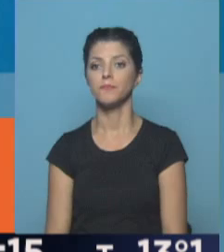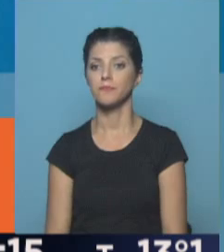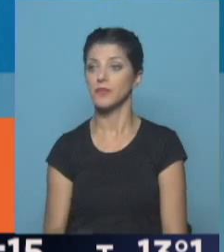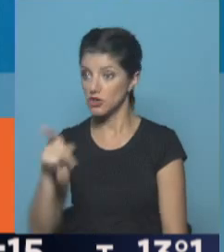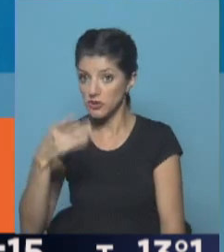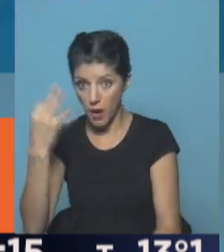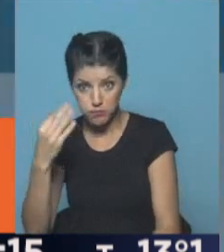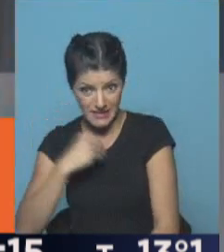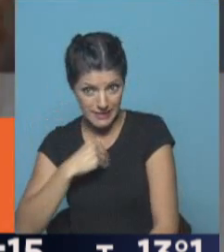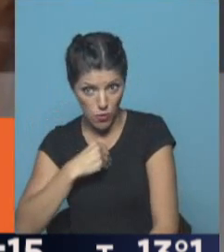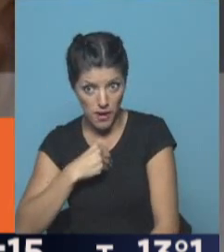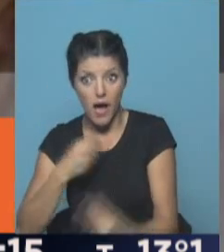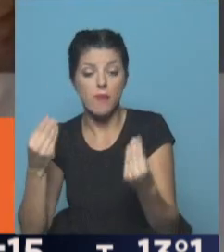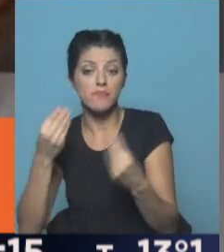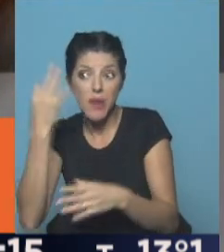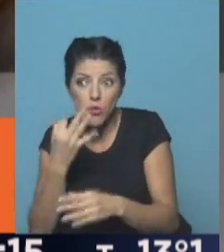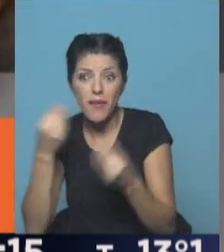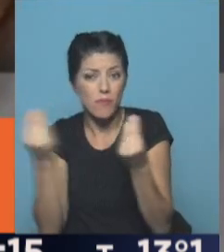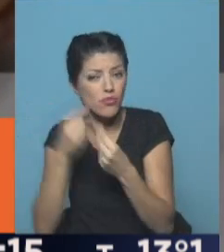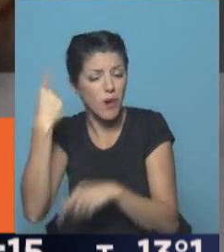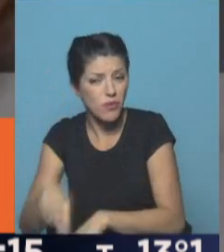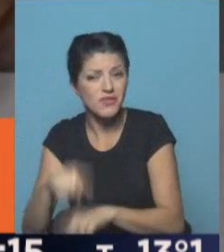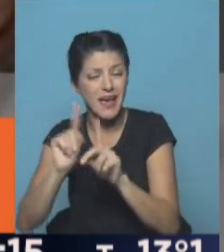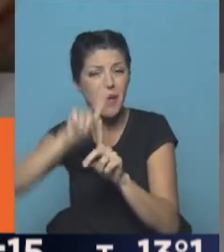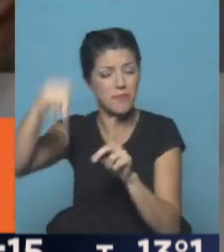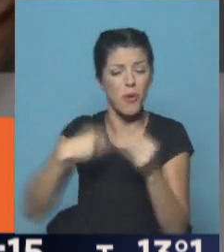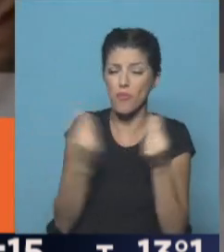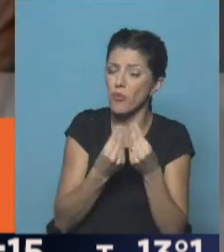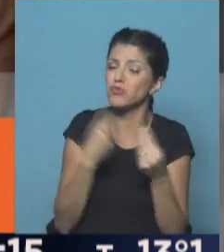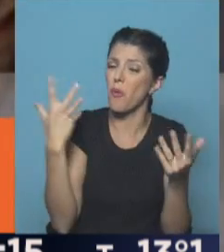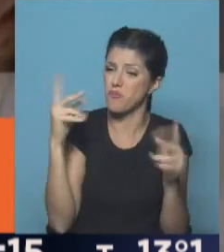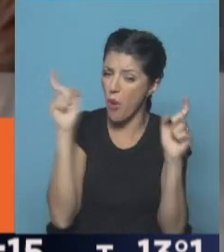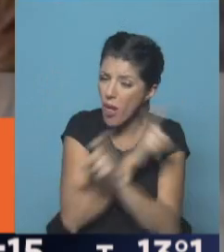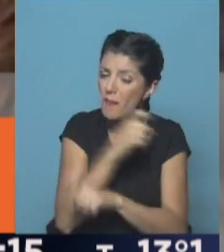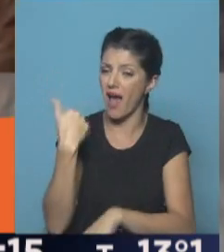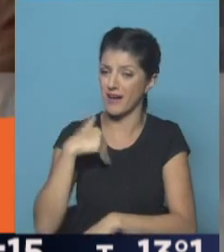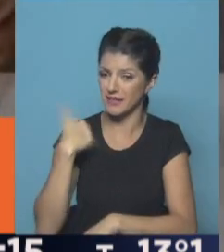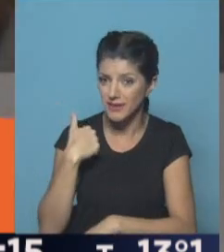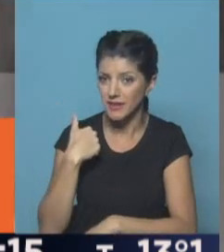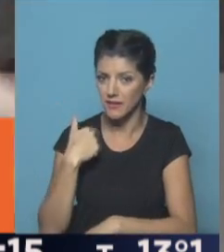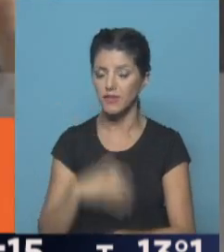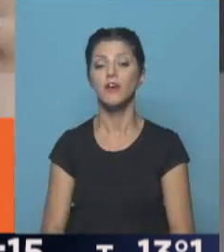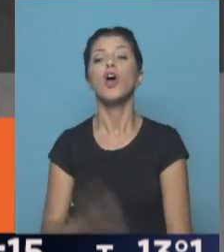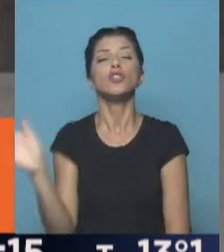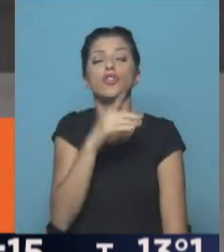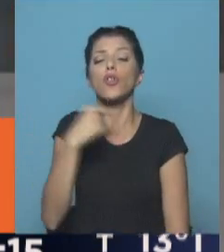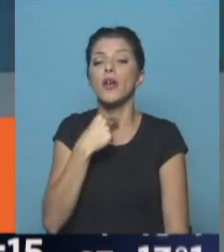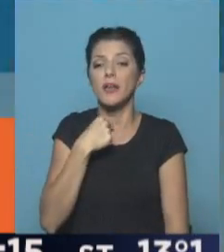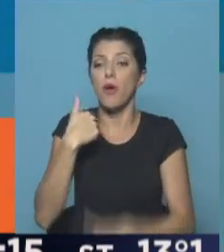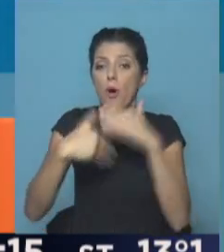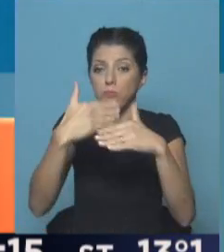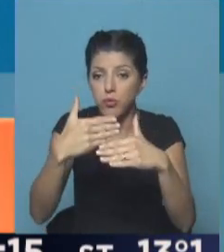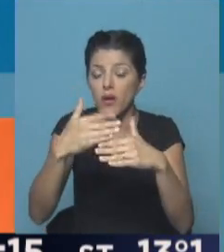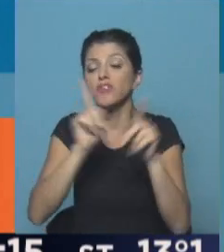convencida un montón de cosas que, bueno, que realmente le han hecho mucho daño a la Argentina. Es tanta las ganas que tenemos ahí adelante que las piedras en el camino